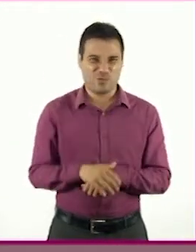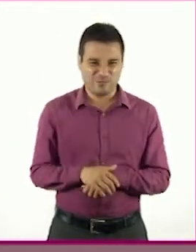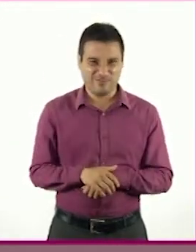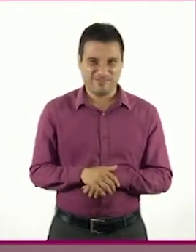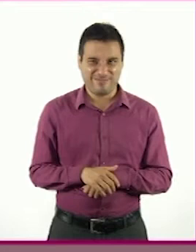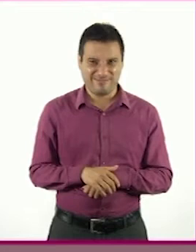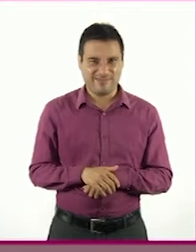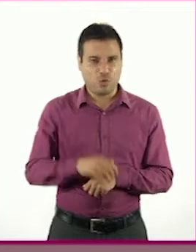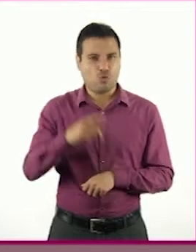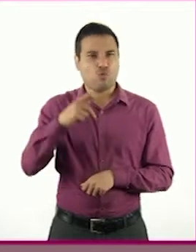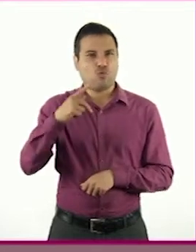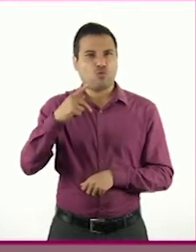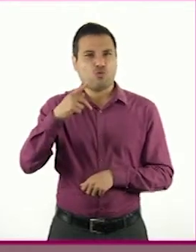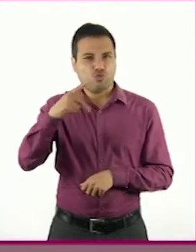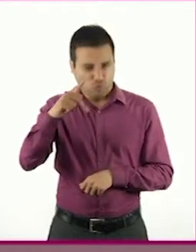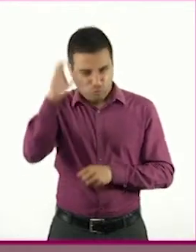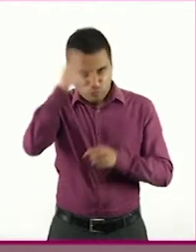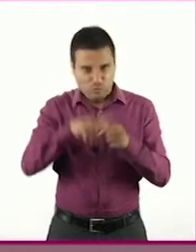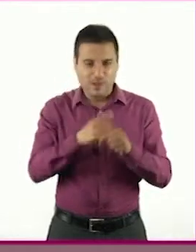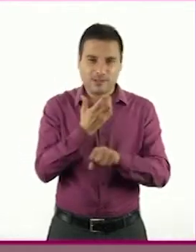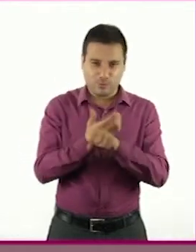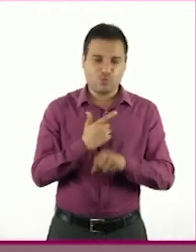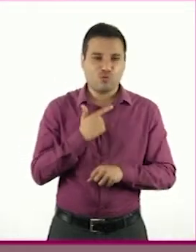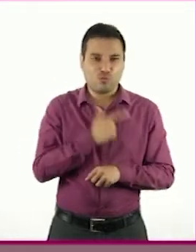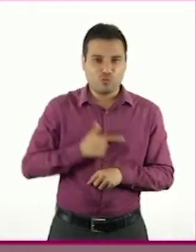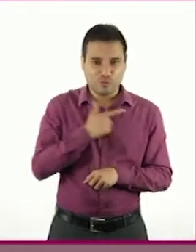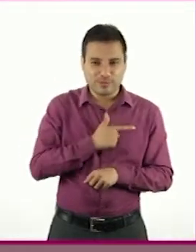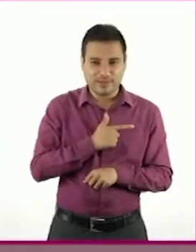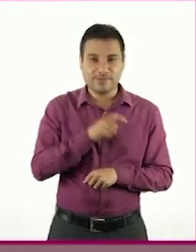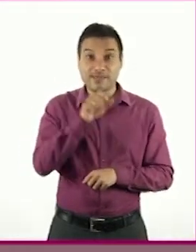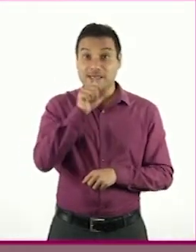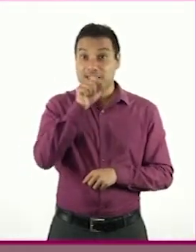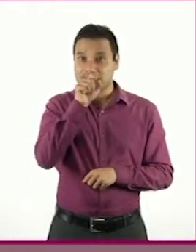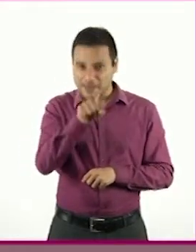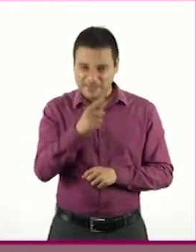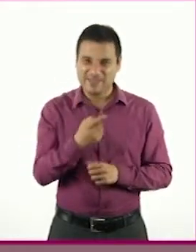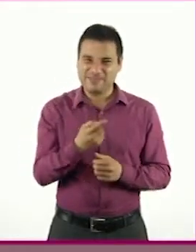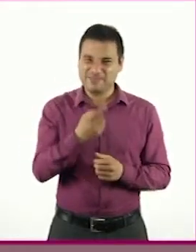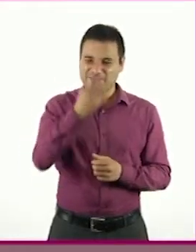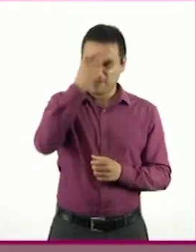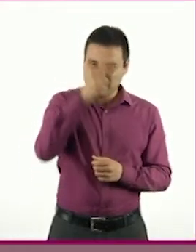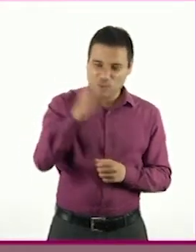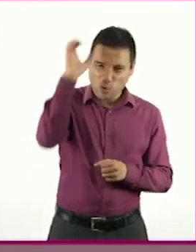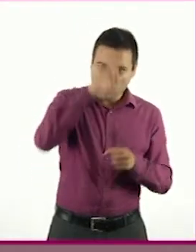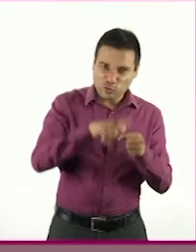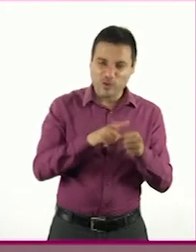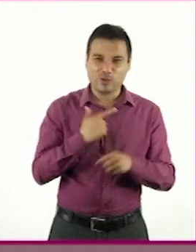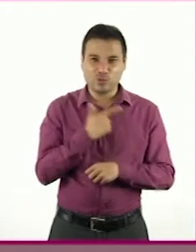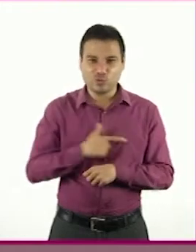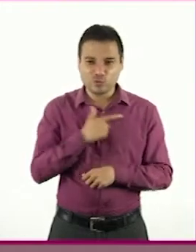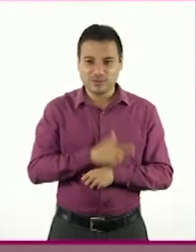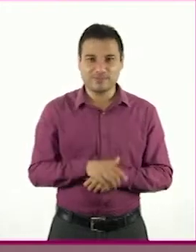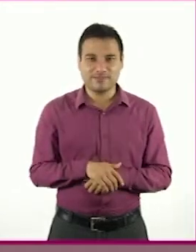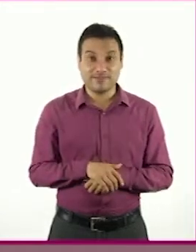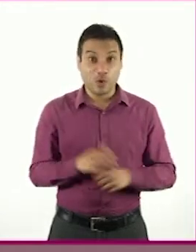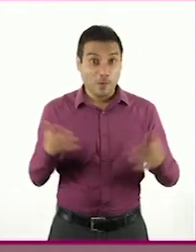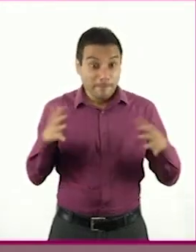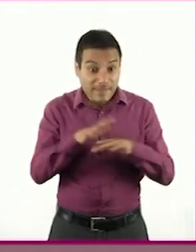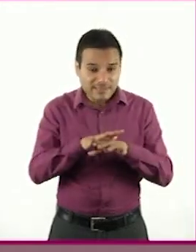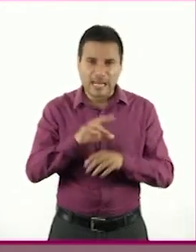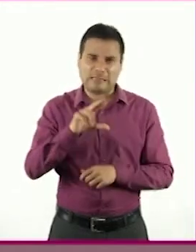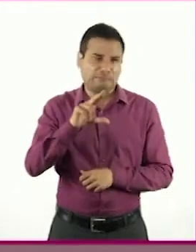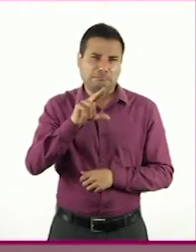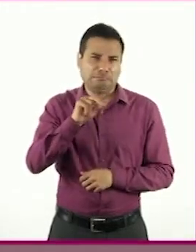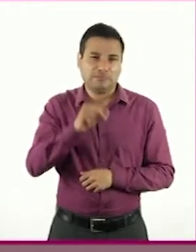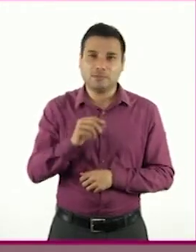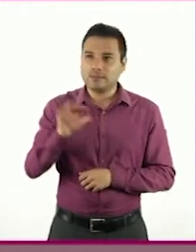cultura nacional y por otro, intentan adaptarse a la anglosajona. De hecho, no las mezclan. Toman elementos